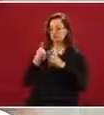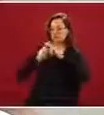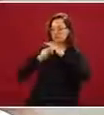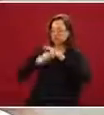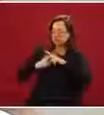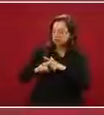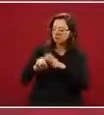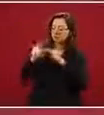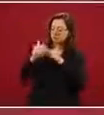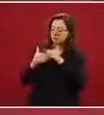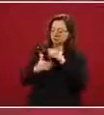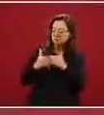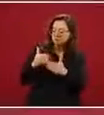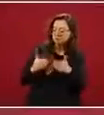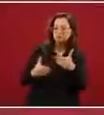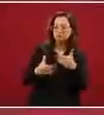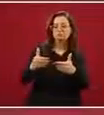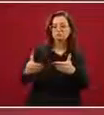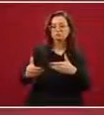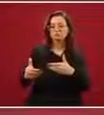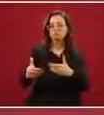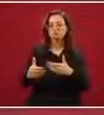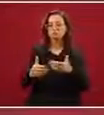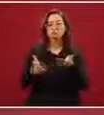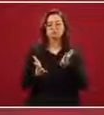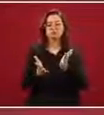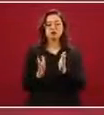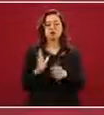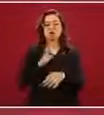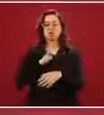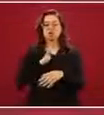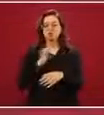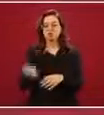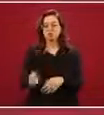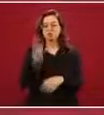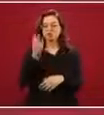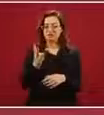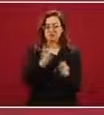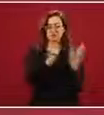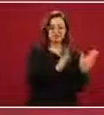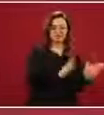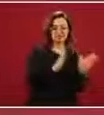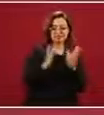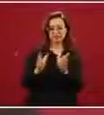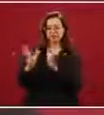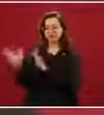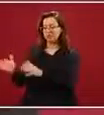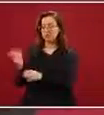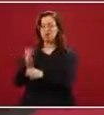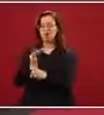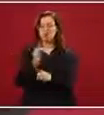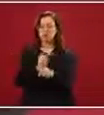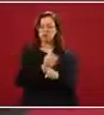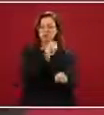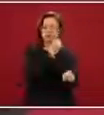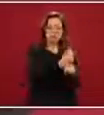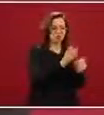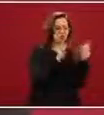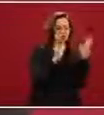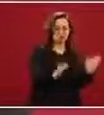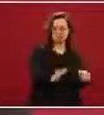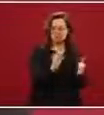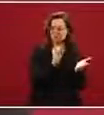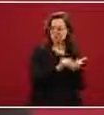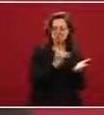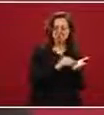sus etapas, las tres etapas. Estamos todavía en la primera etapa y